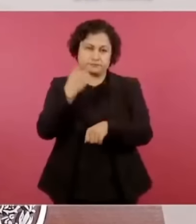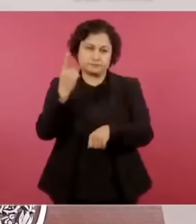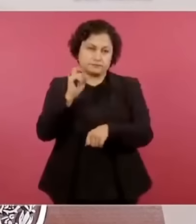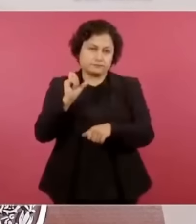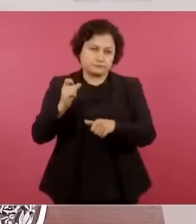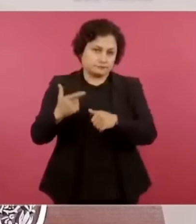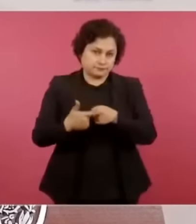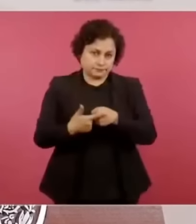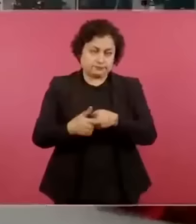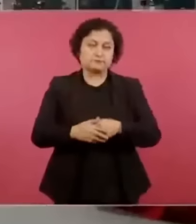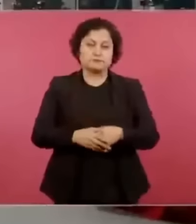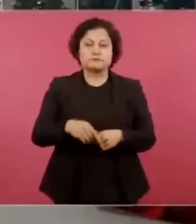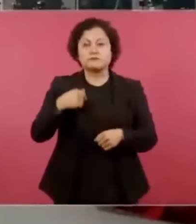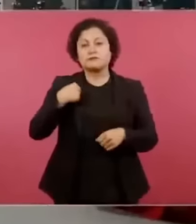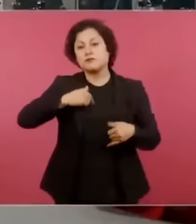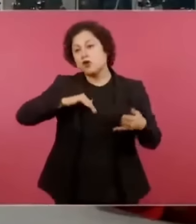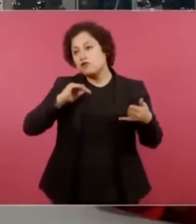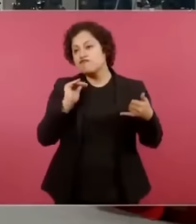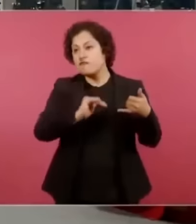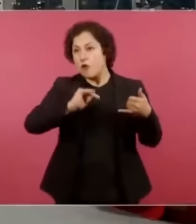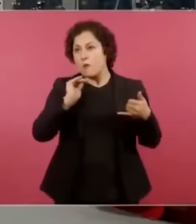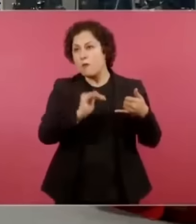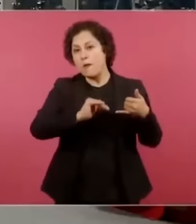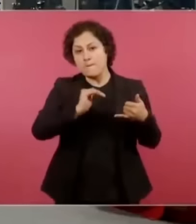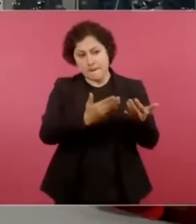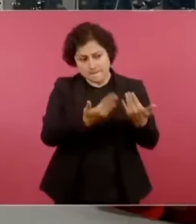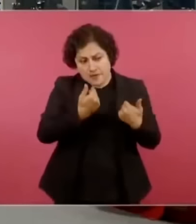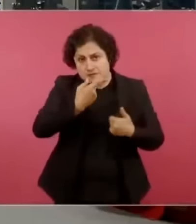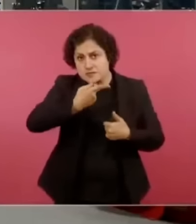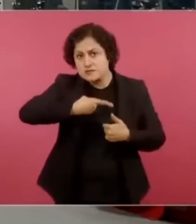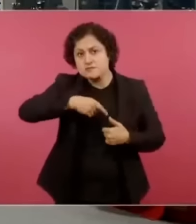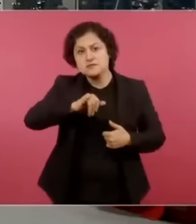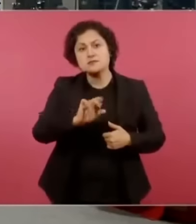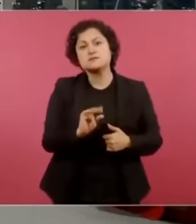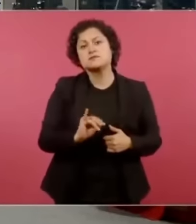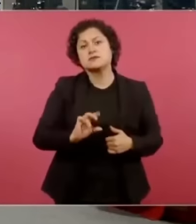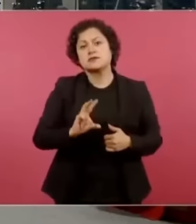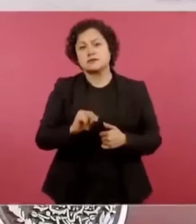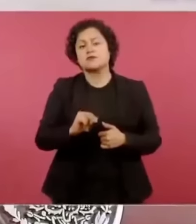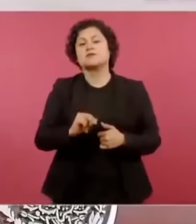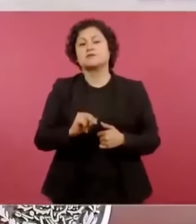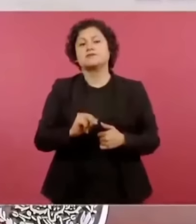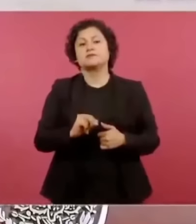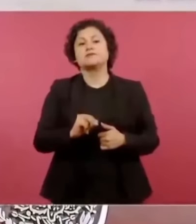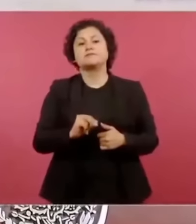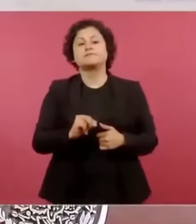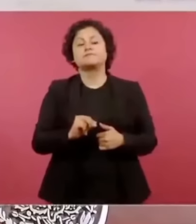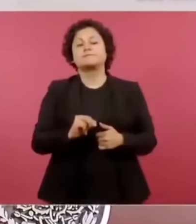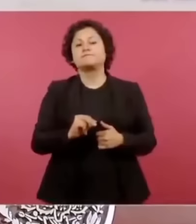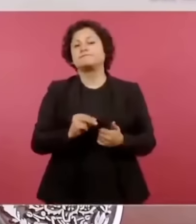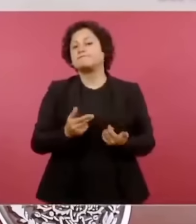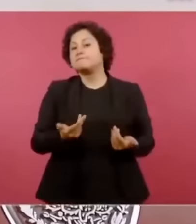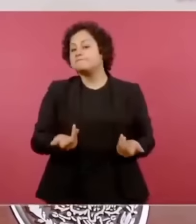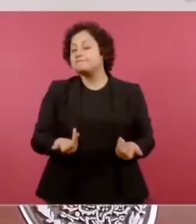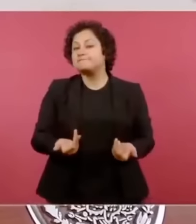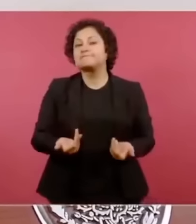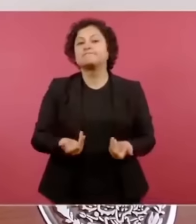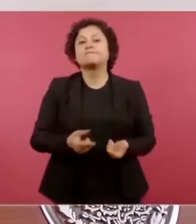Pero como yo insistía, y aquí lo cuento, llega el momento que en un